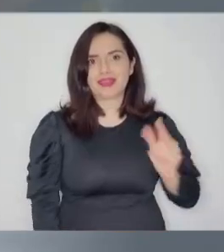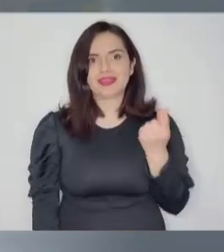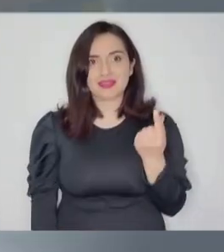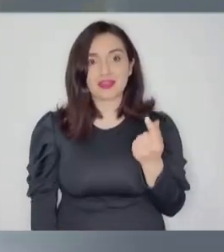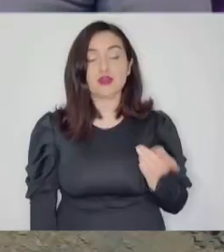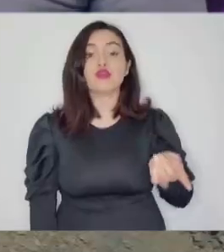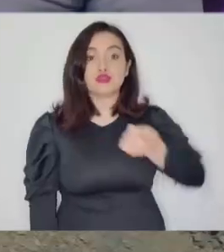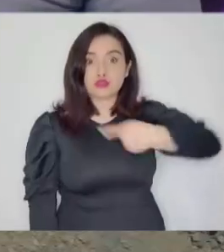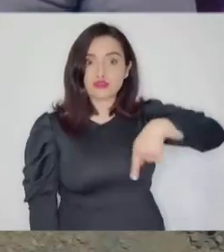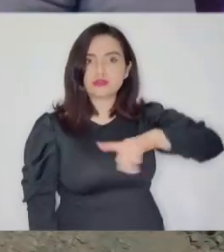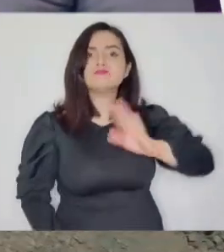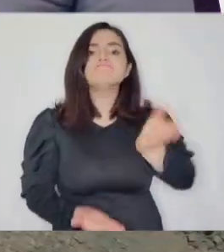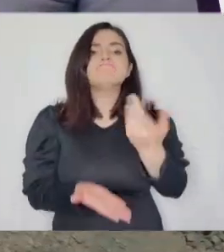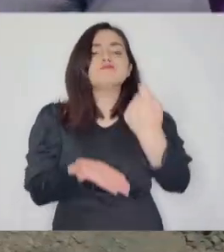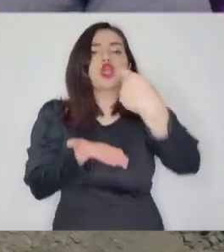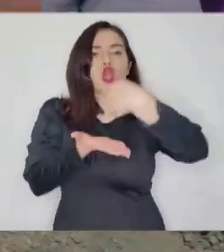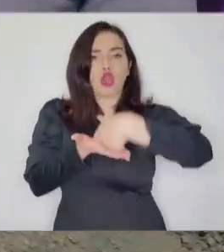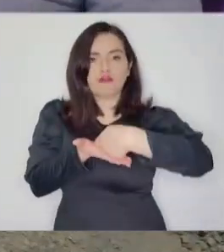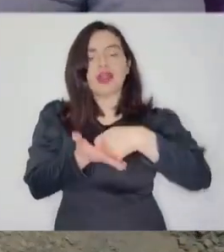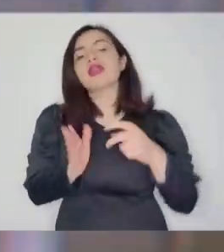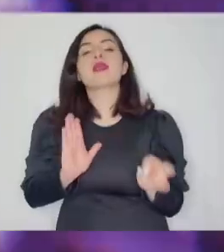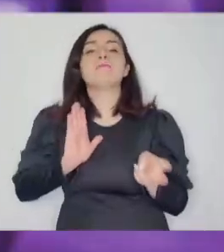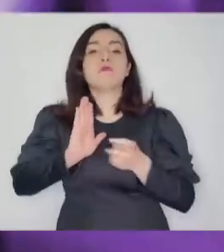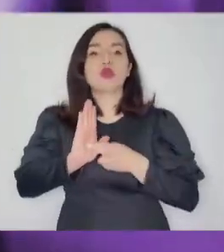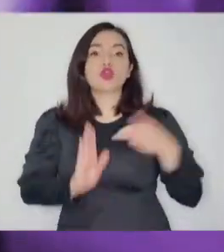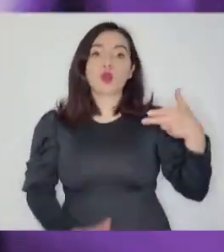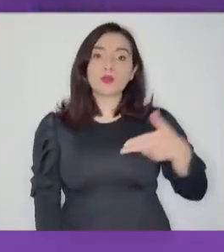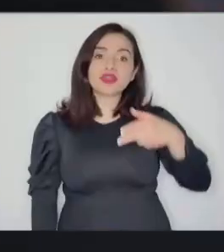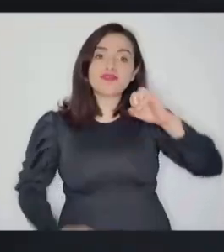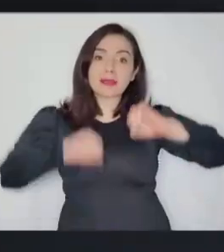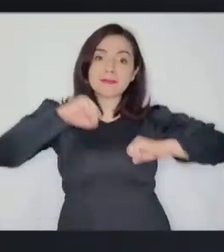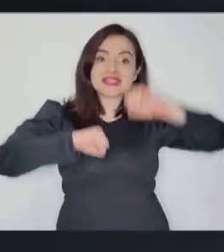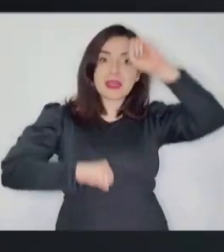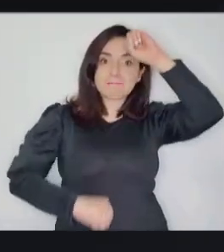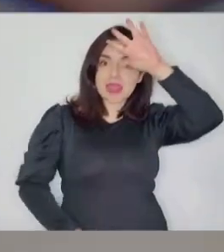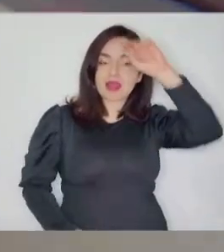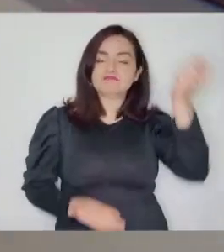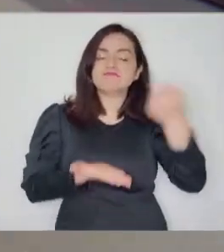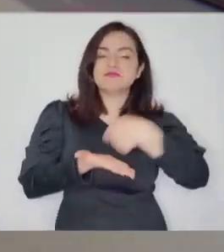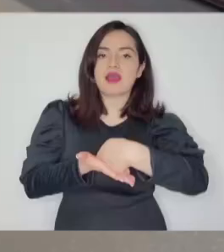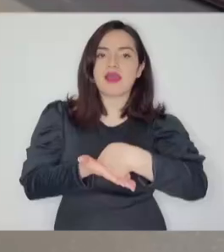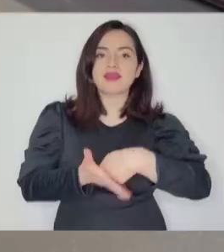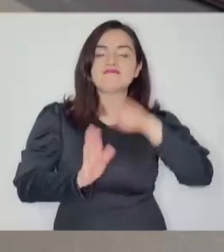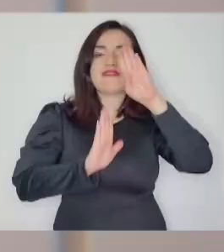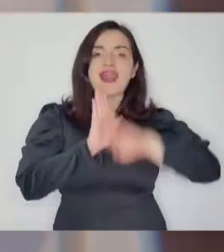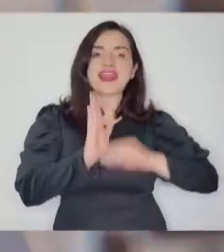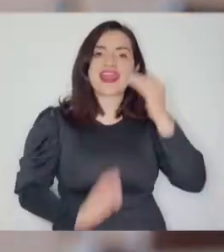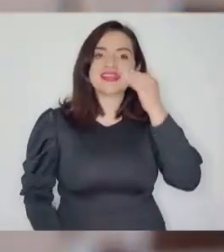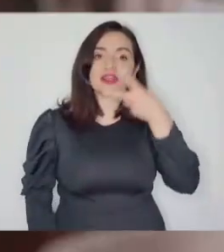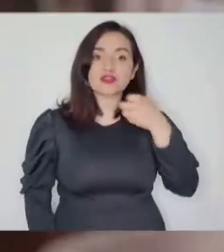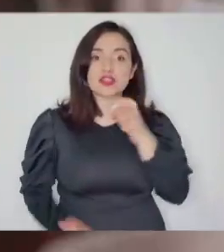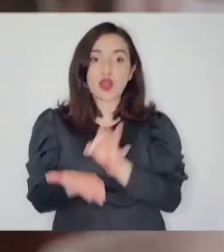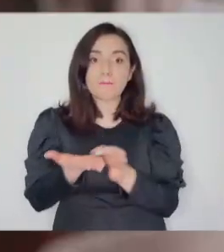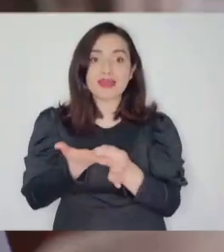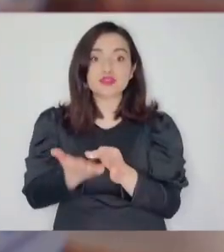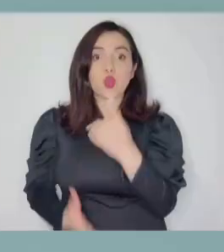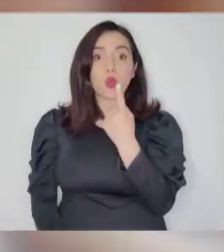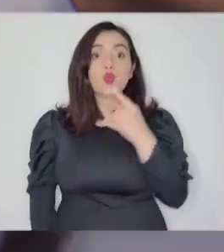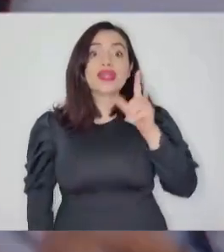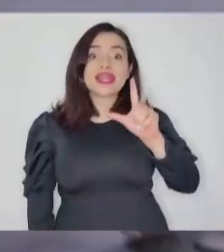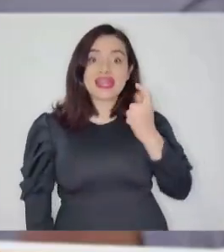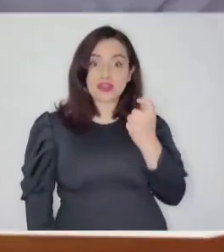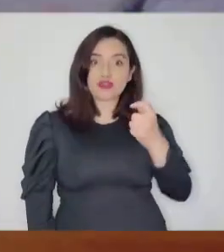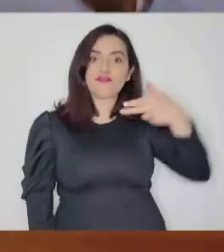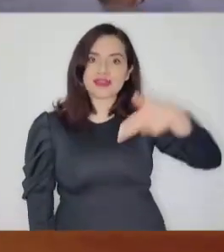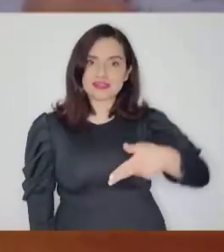cobrar el impuesto específico de los combustibles a las mineras y rebajar casi en 200 pesos el litro. Es decir, podremos